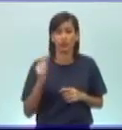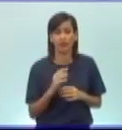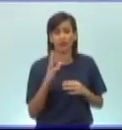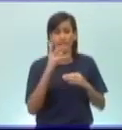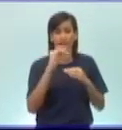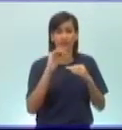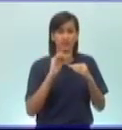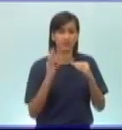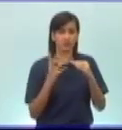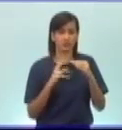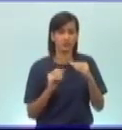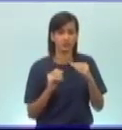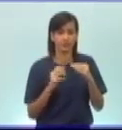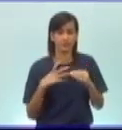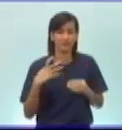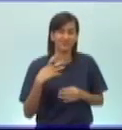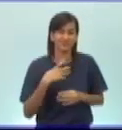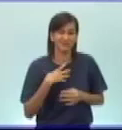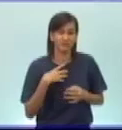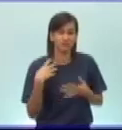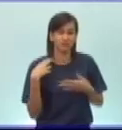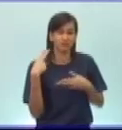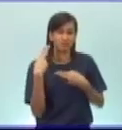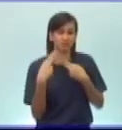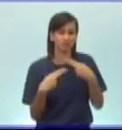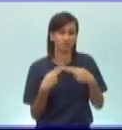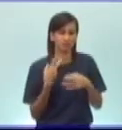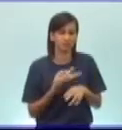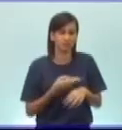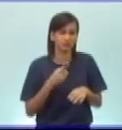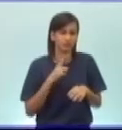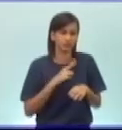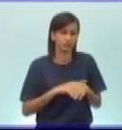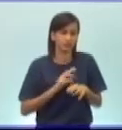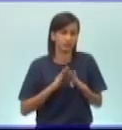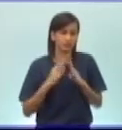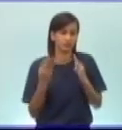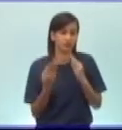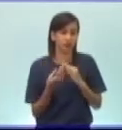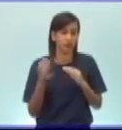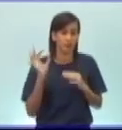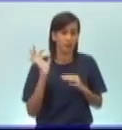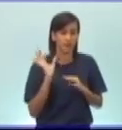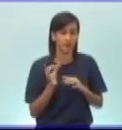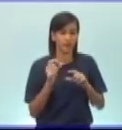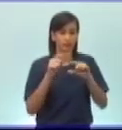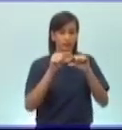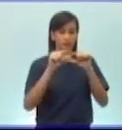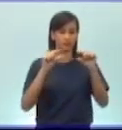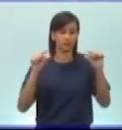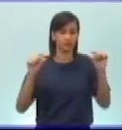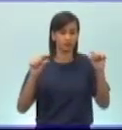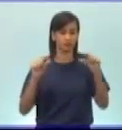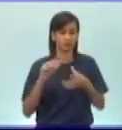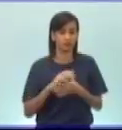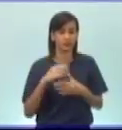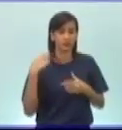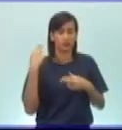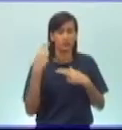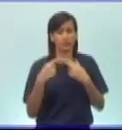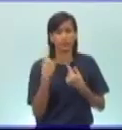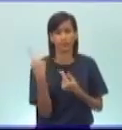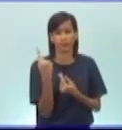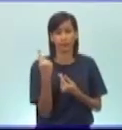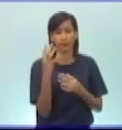fracciones, tenemos que representar todos en la misma notación. En este caso lo vamos a hacer con la fracción porque es mucho